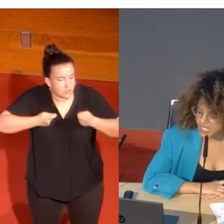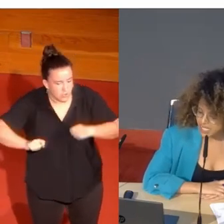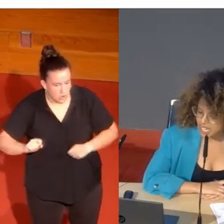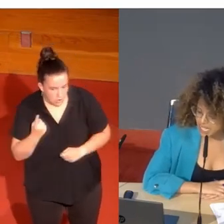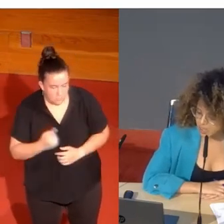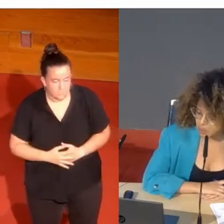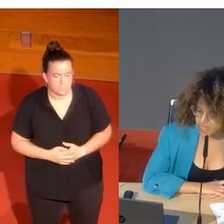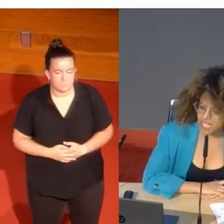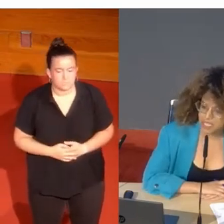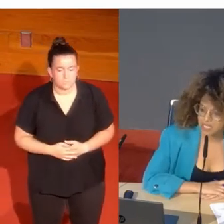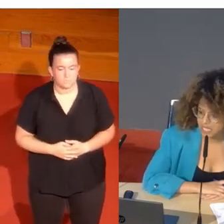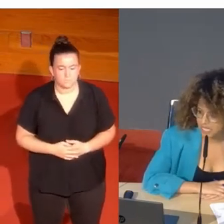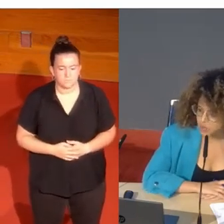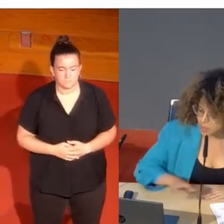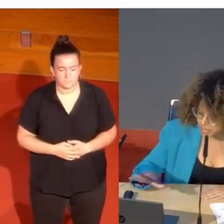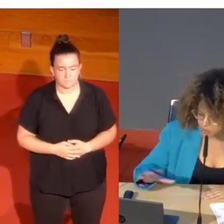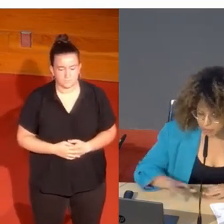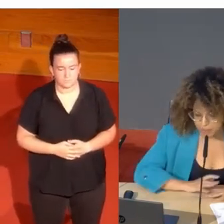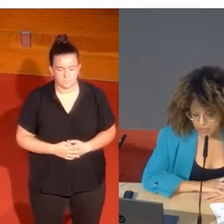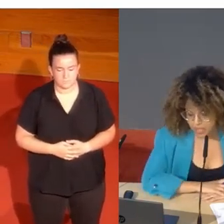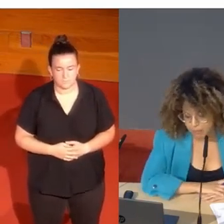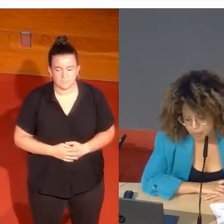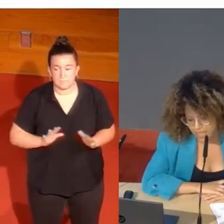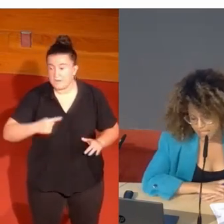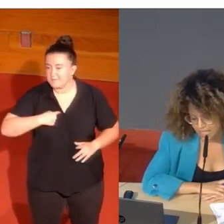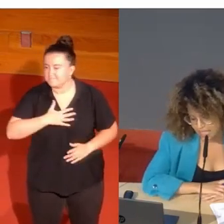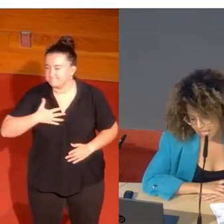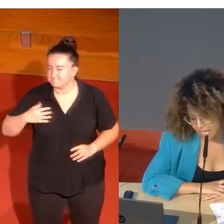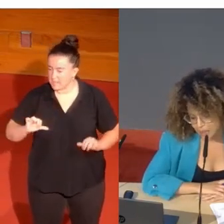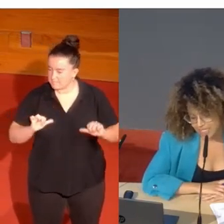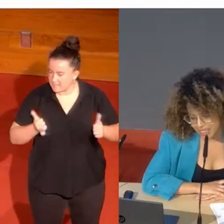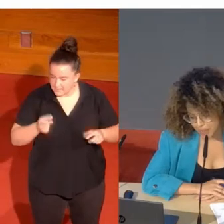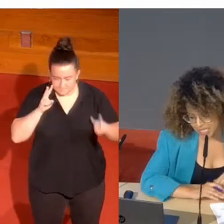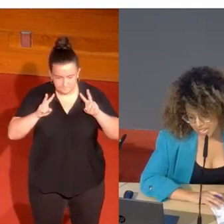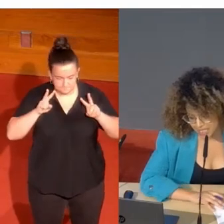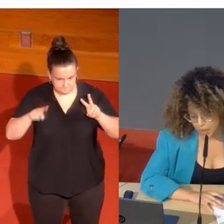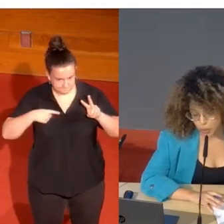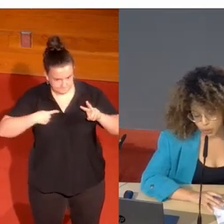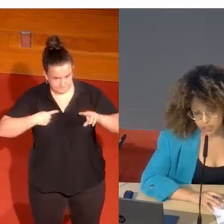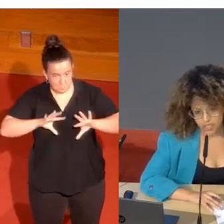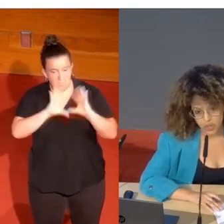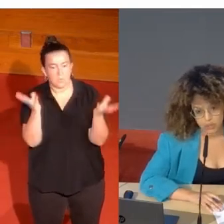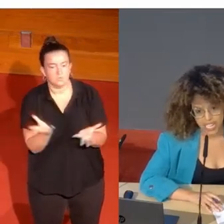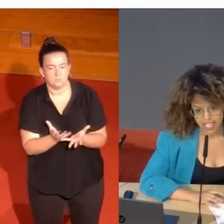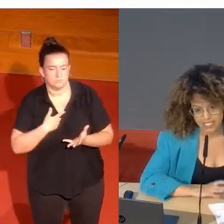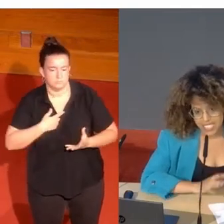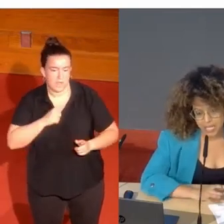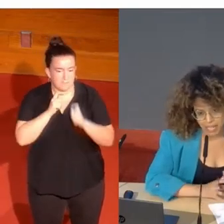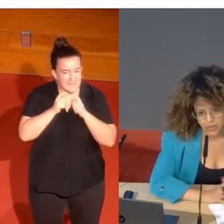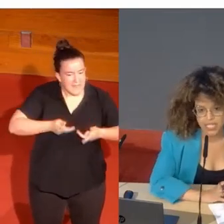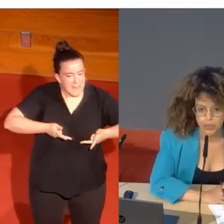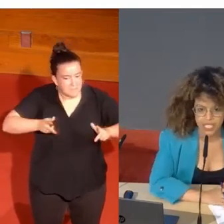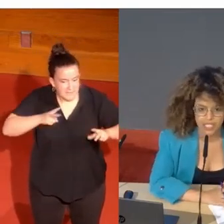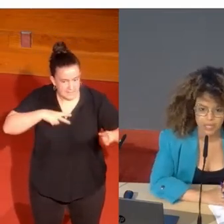pero sí que quería comenzar eh contemplando el mapa no el mapa de la libertad de prensa en el mundo en dos cada